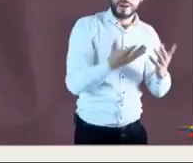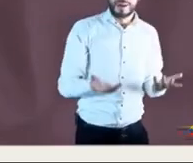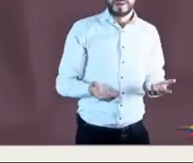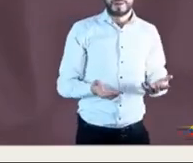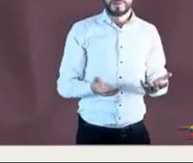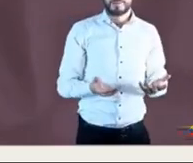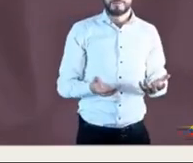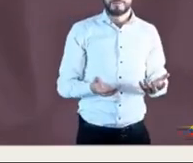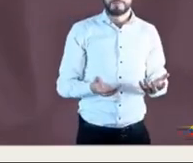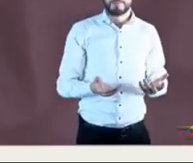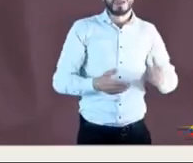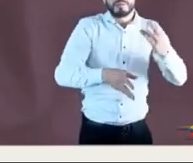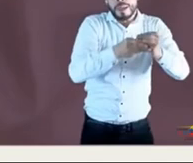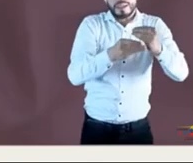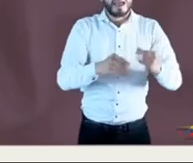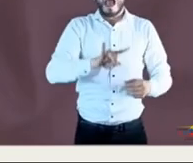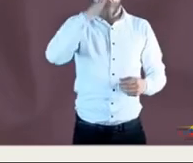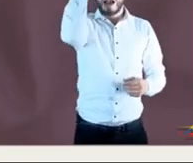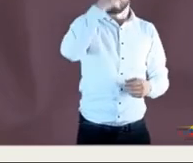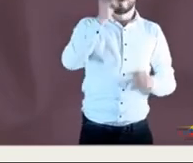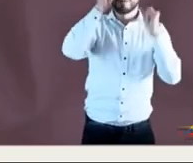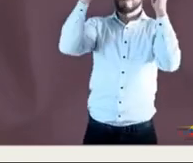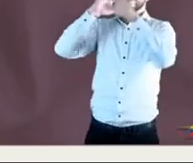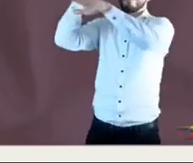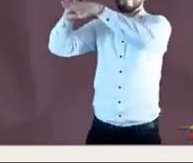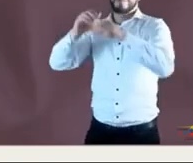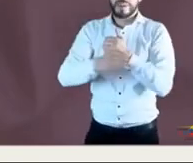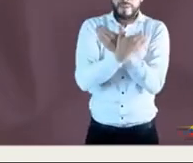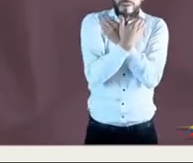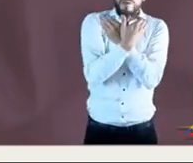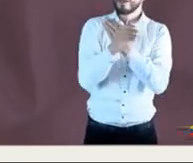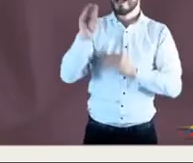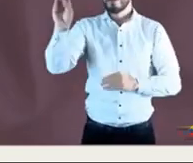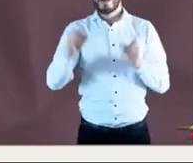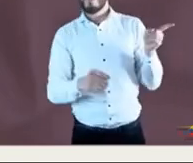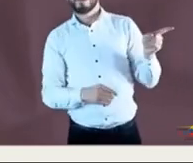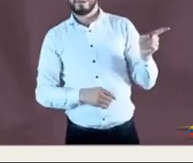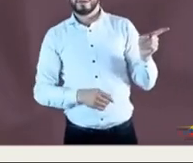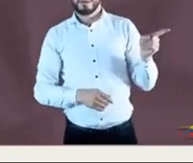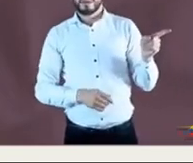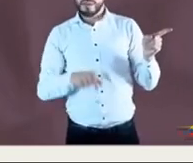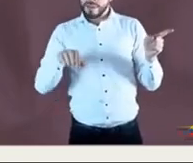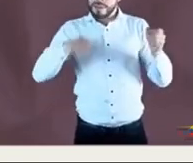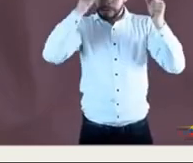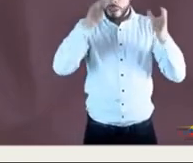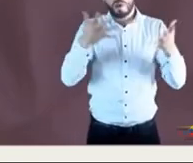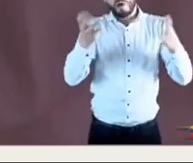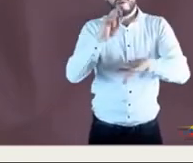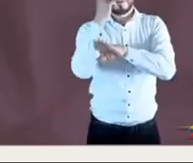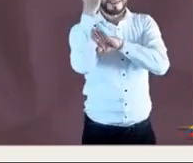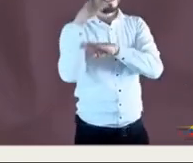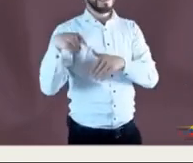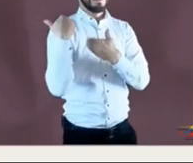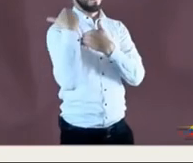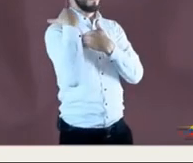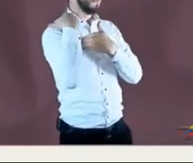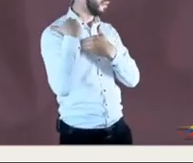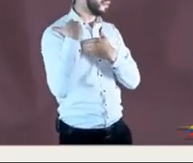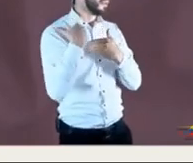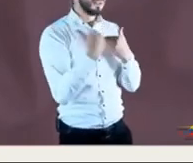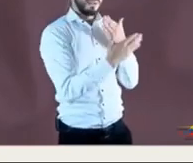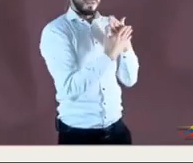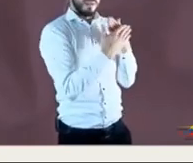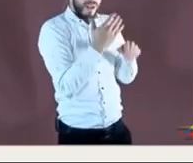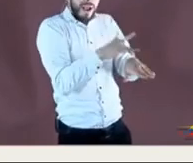respuestas a las alertas tempranas que emite la Defensoría del Pueblo. El gobierno implementa un importante diálogo en torno a